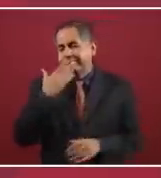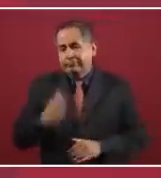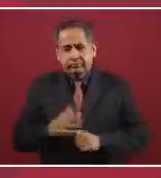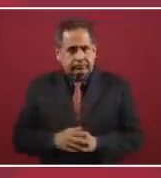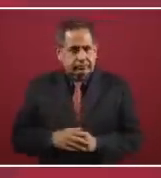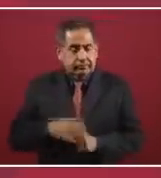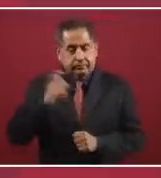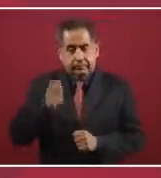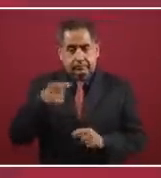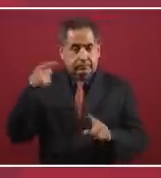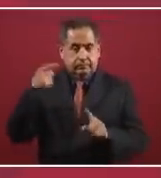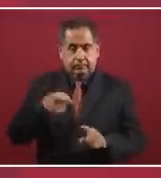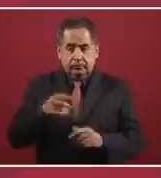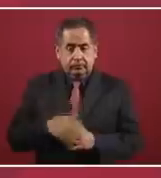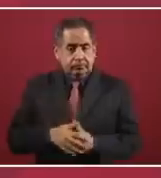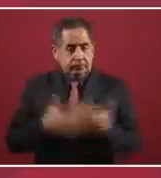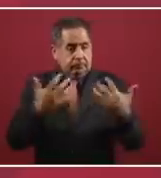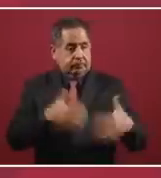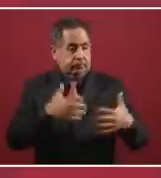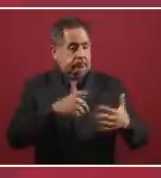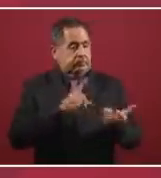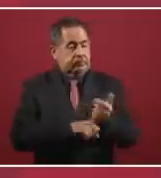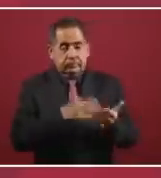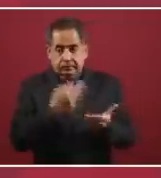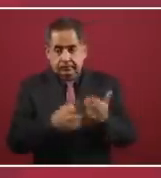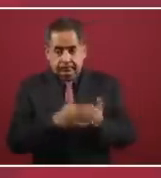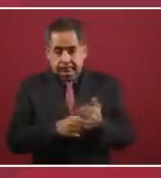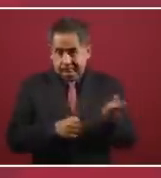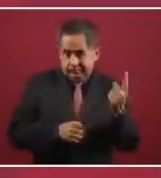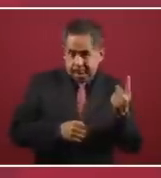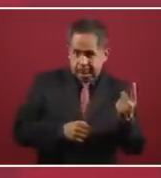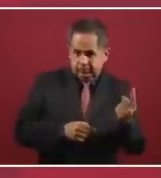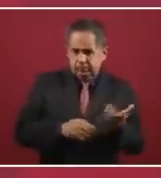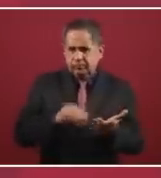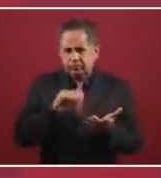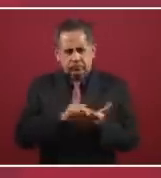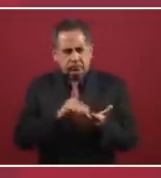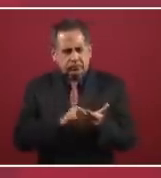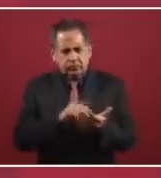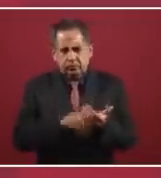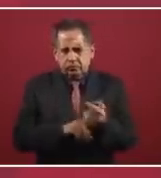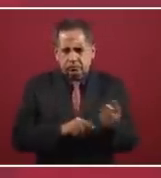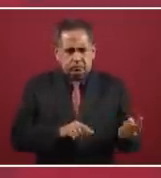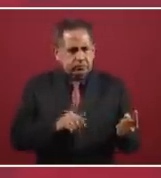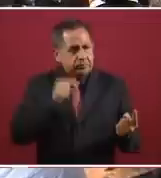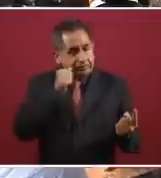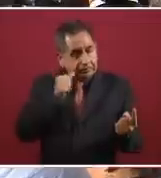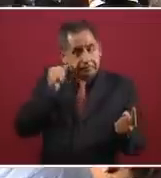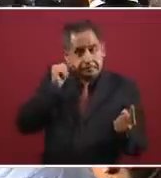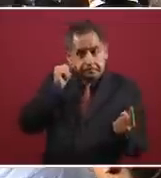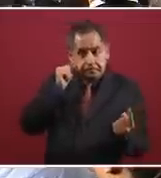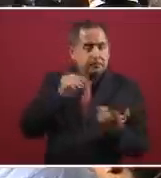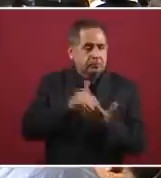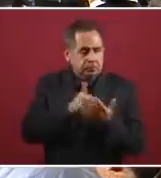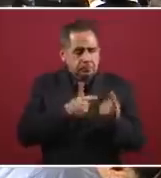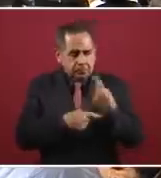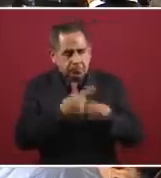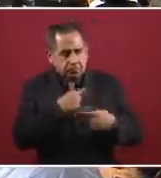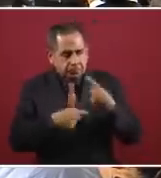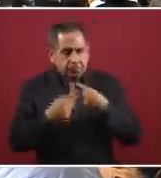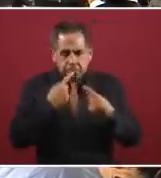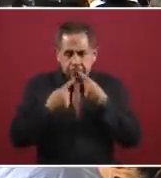la empresa faltante, todavía hasta anoche